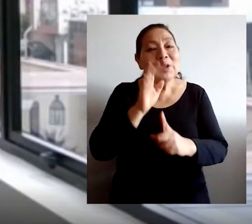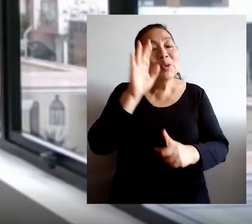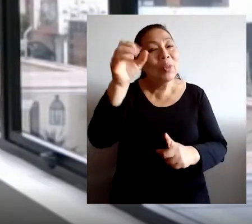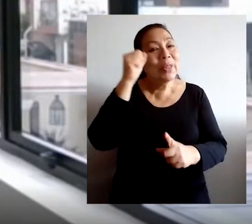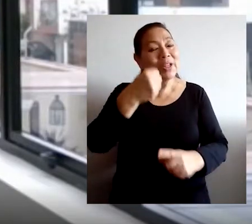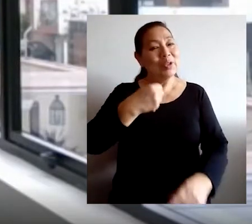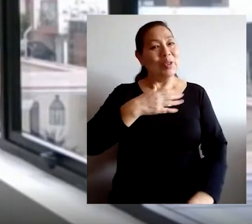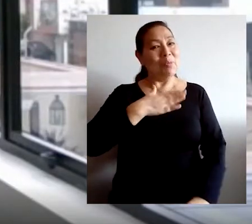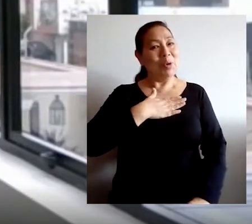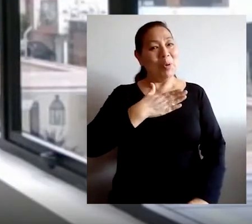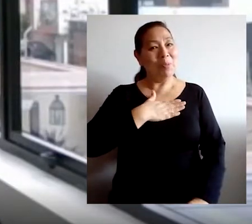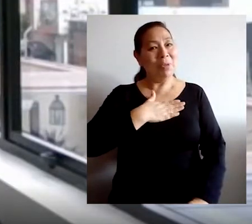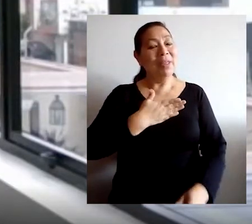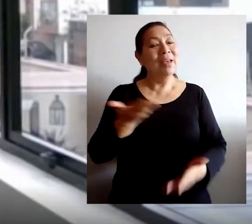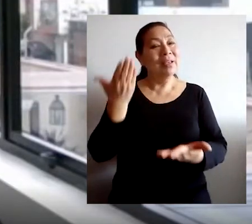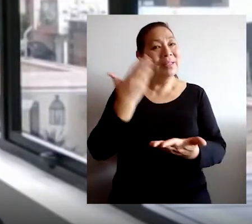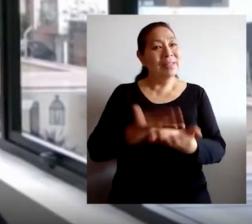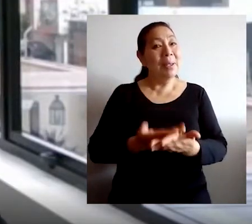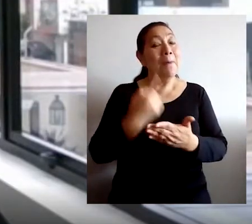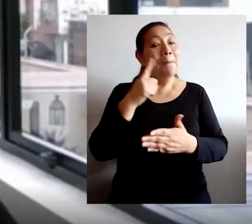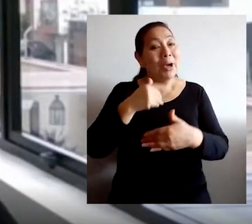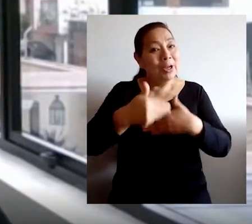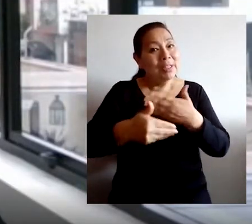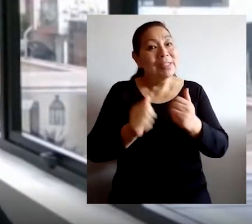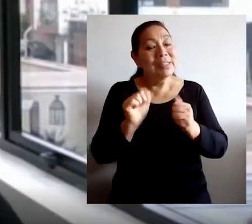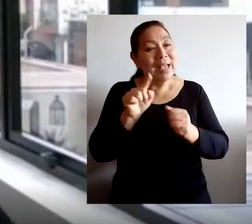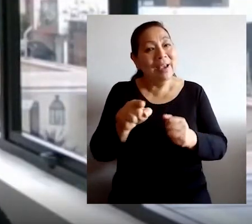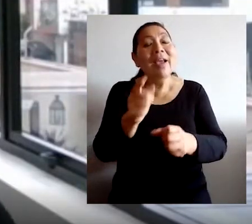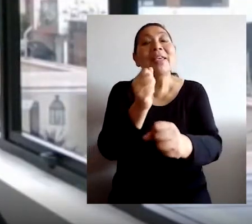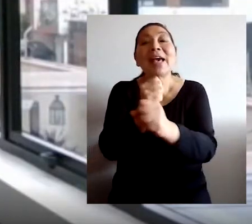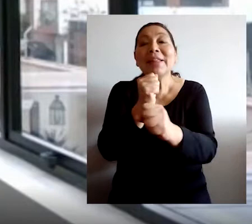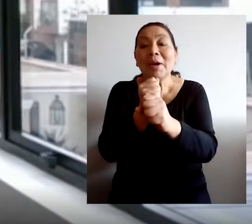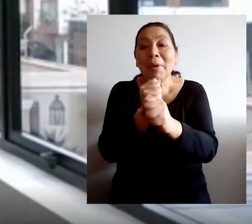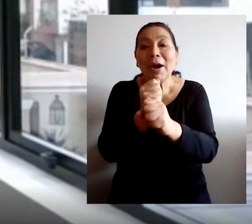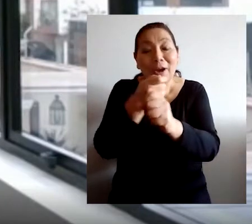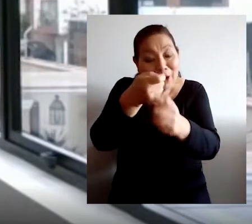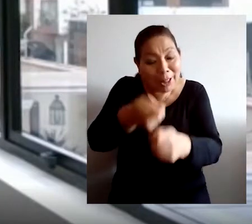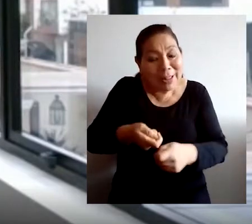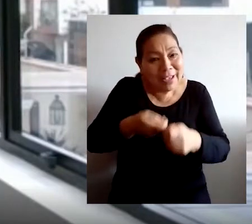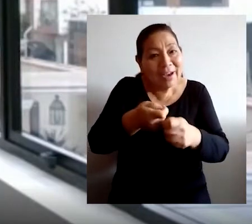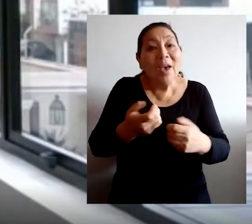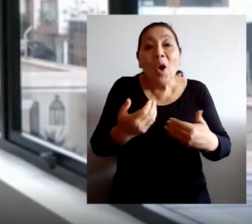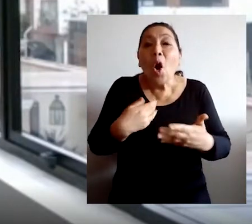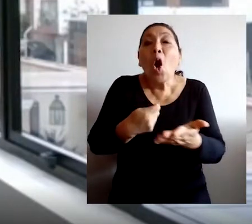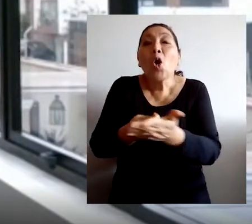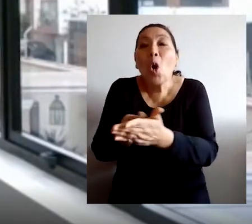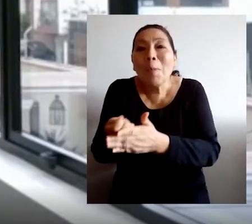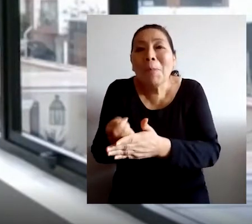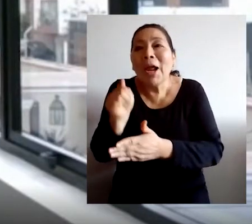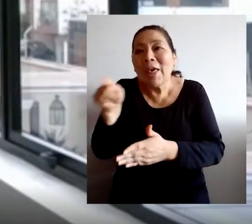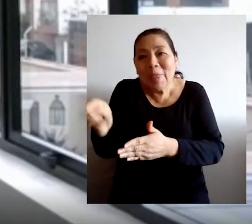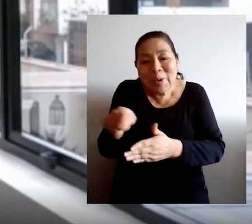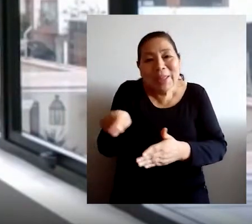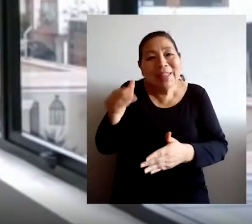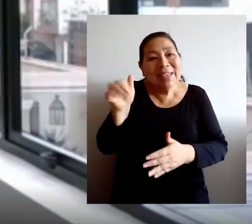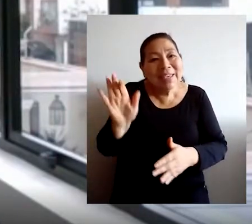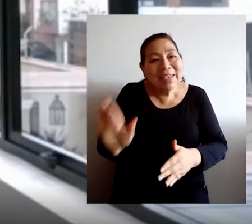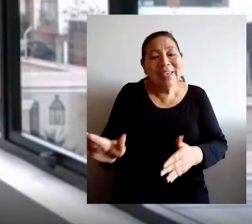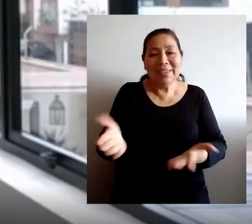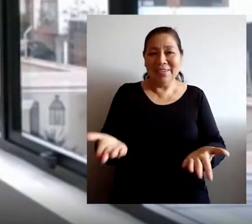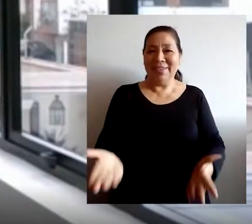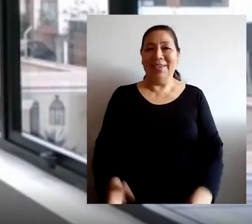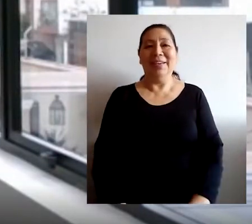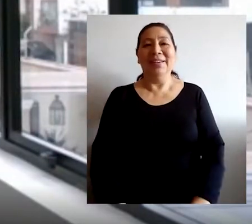de su derecho de propiedad, encima que ella para seguir, porque ella trabaja la tierra, ha tenido que comprar lo que es de ella,